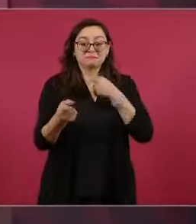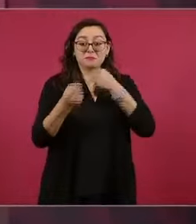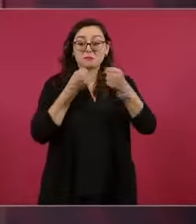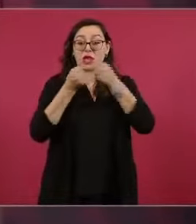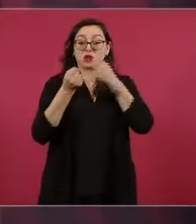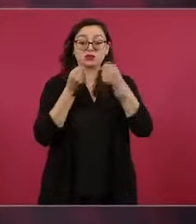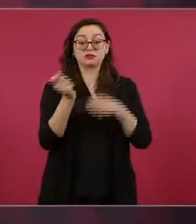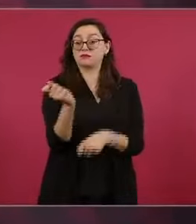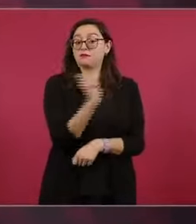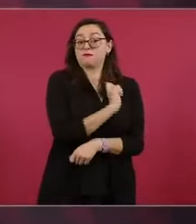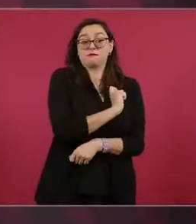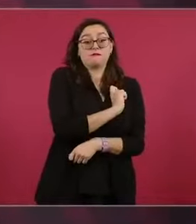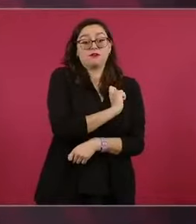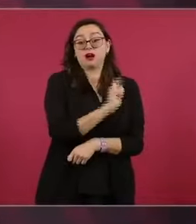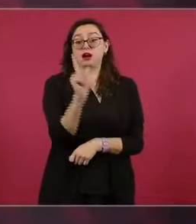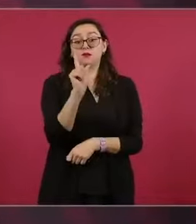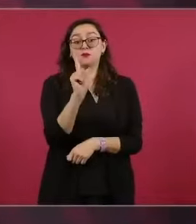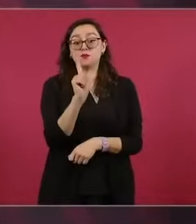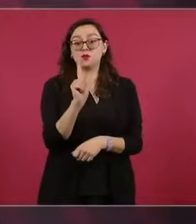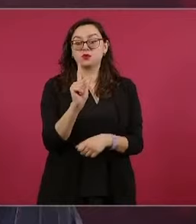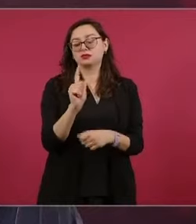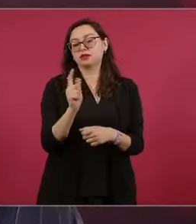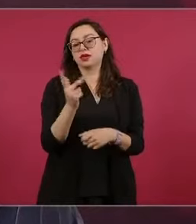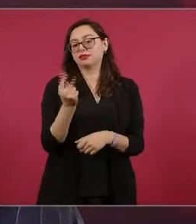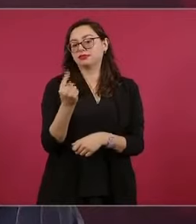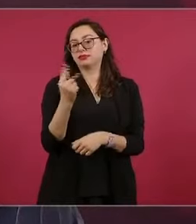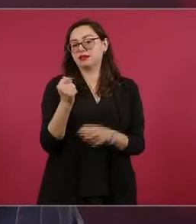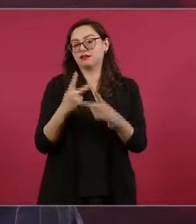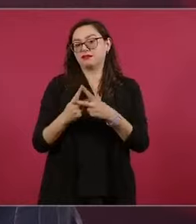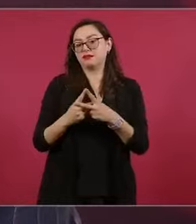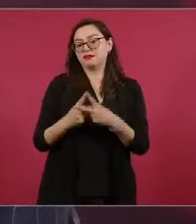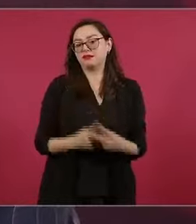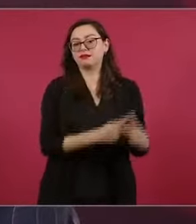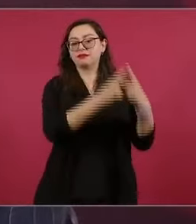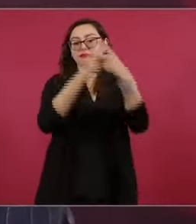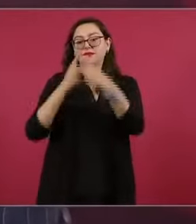estrellas en el canal de las estrellas,